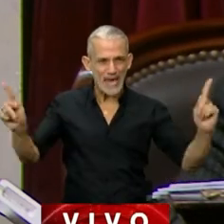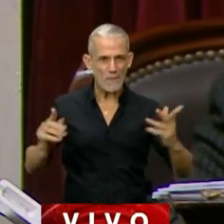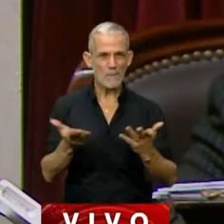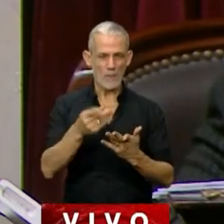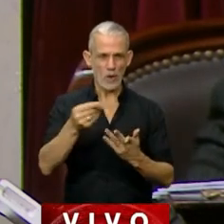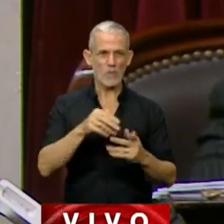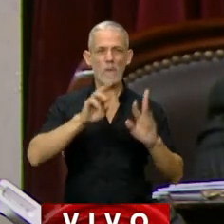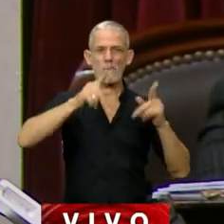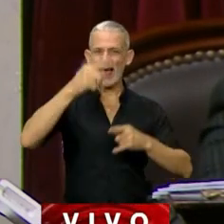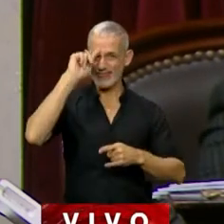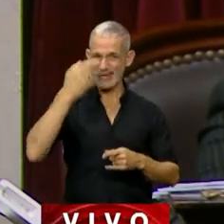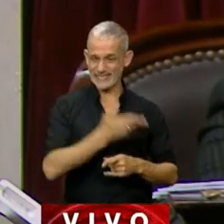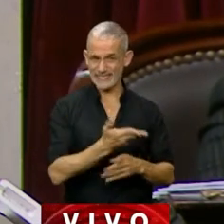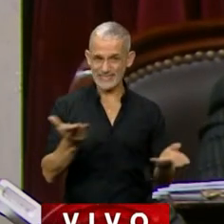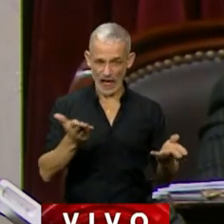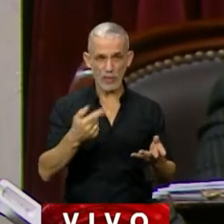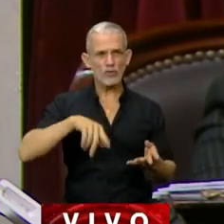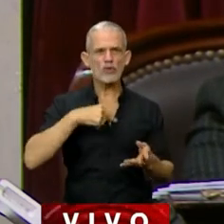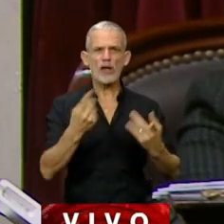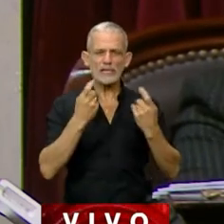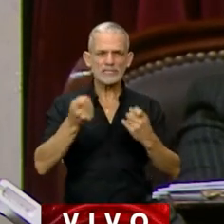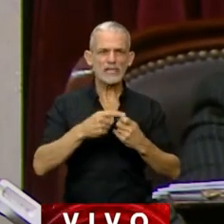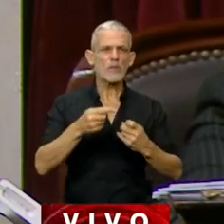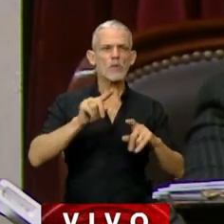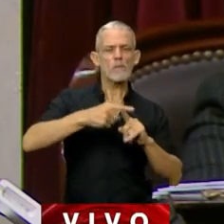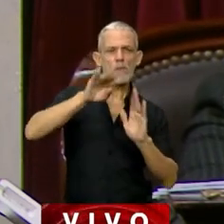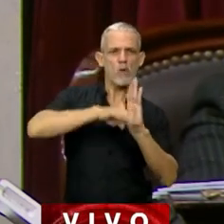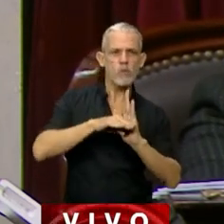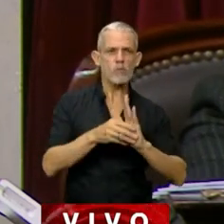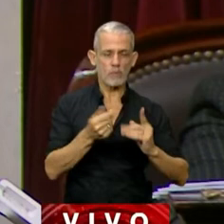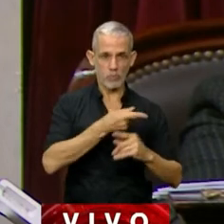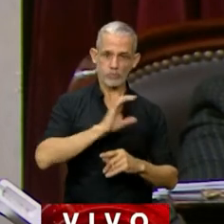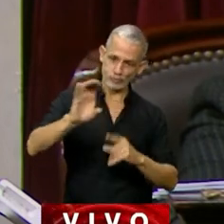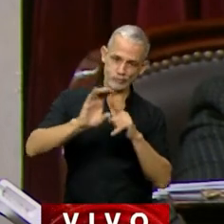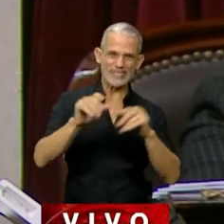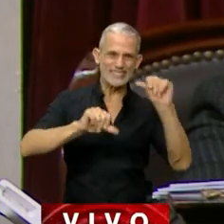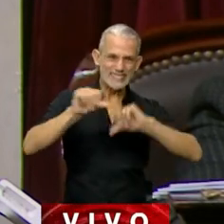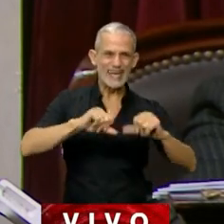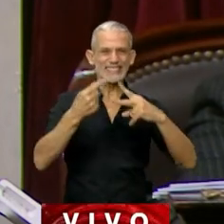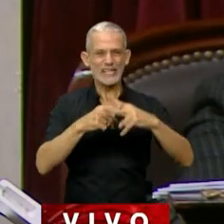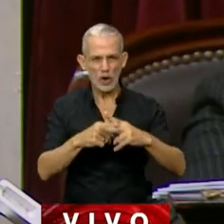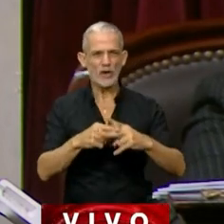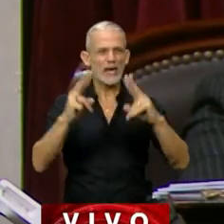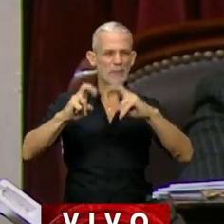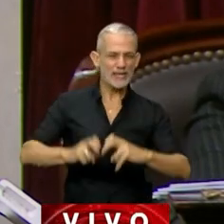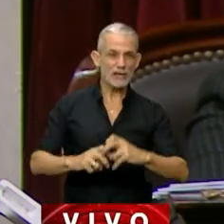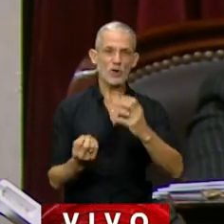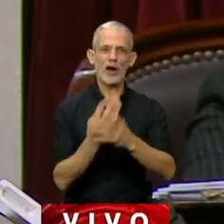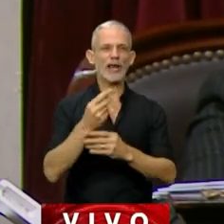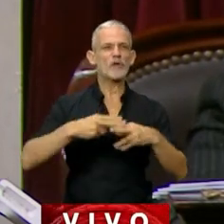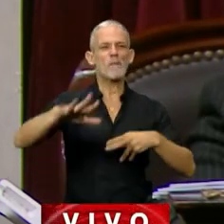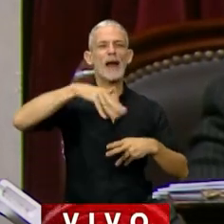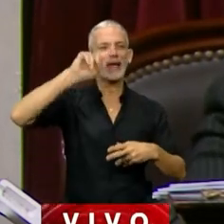como política de Estado, que resistamos políticas de desfinanciamiento de la ciencia, de la investigación, de la creación de